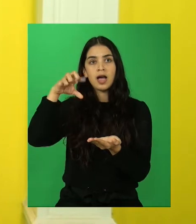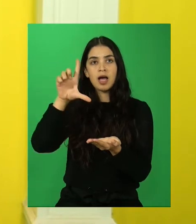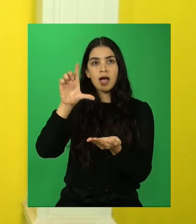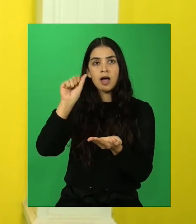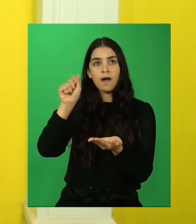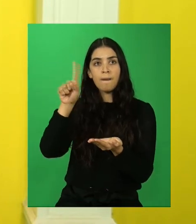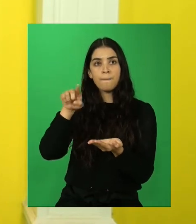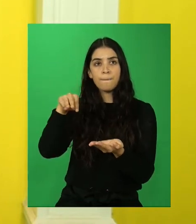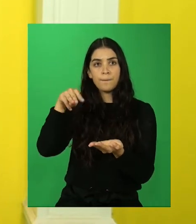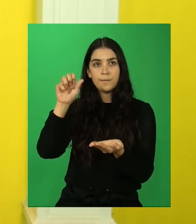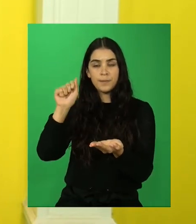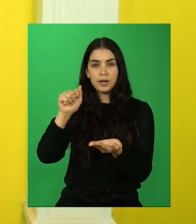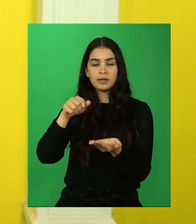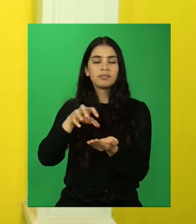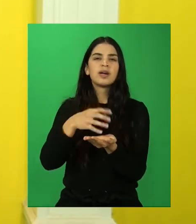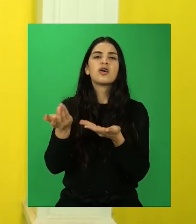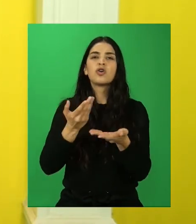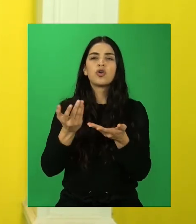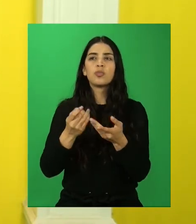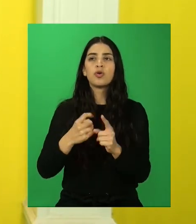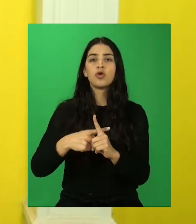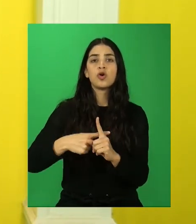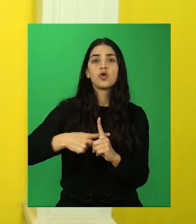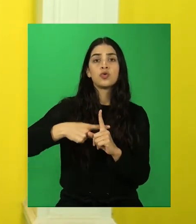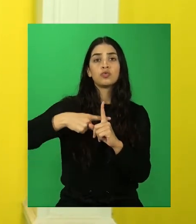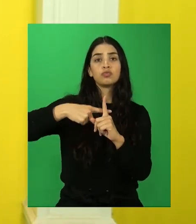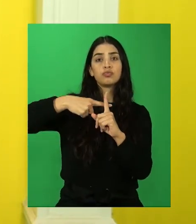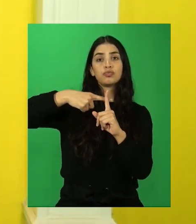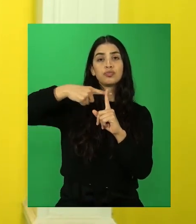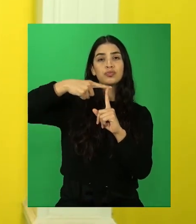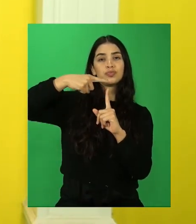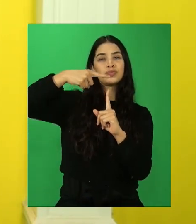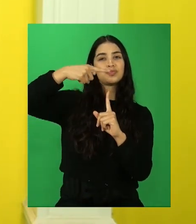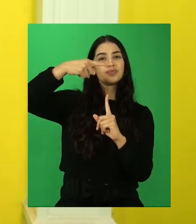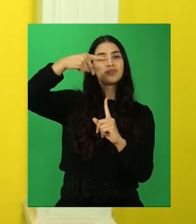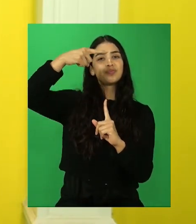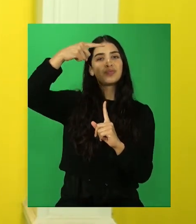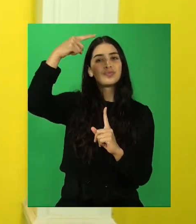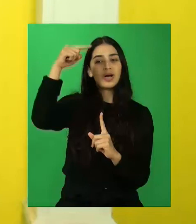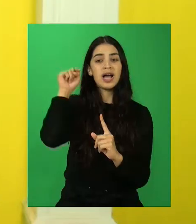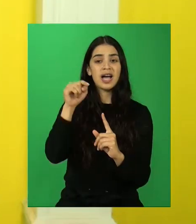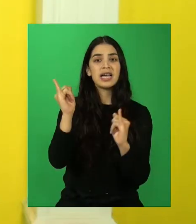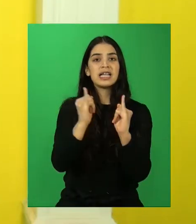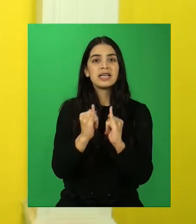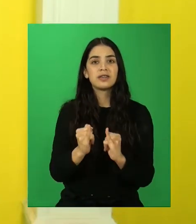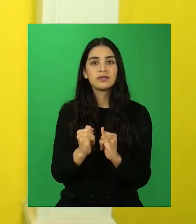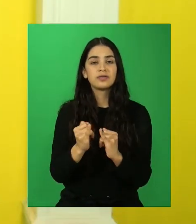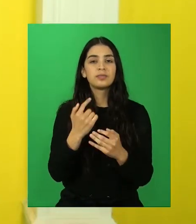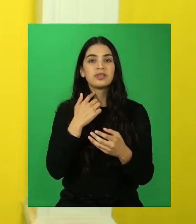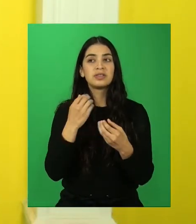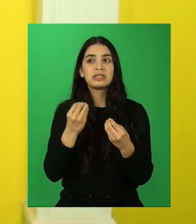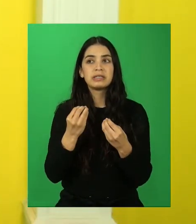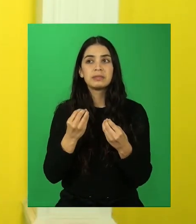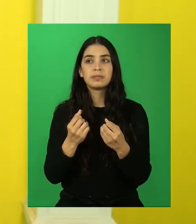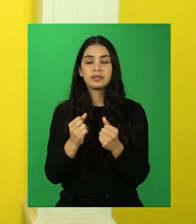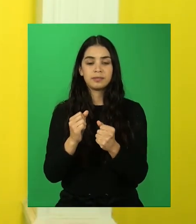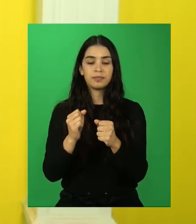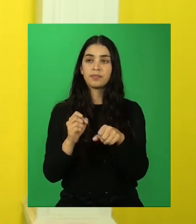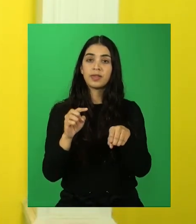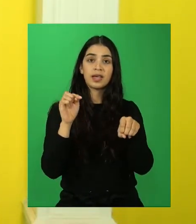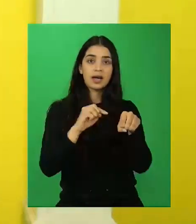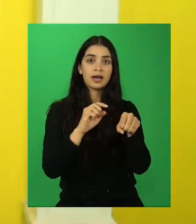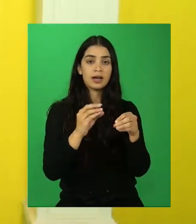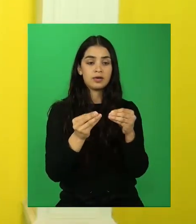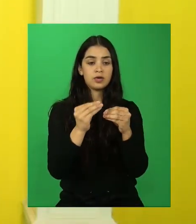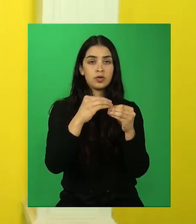bajo temperaturas y presiones extremadamente altas, haciendo que los impactos entre los electrones sean muy